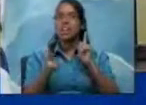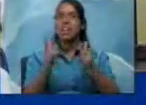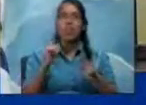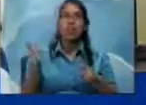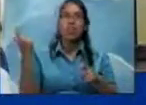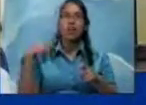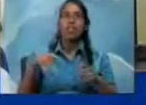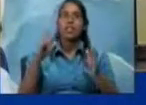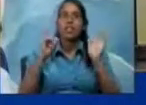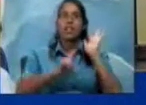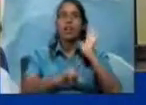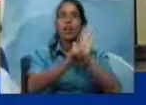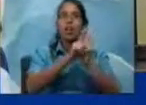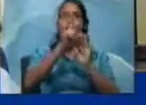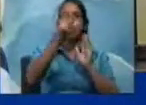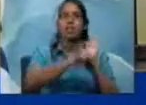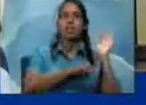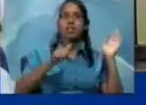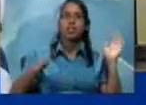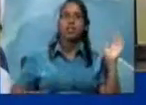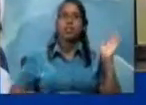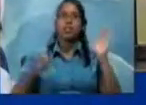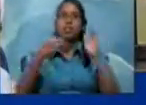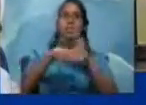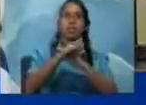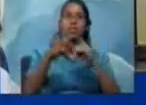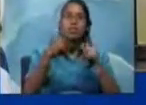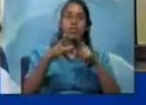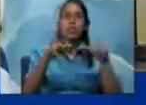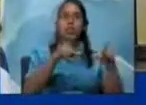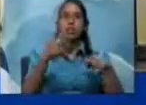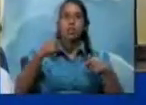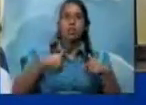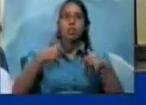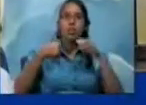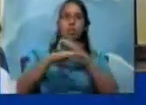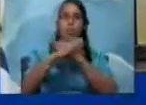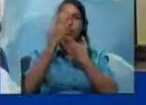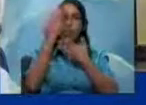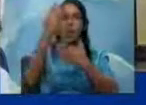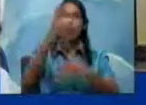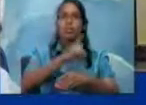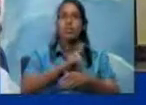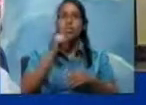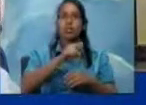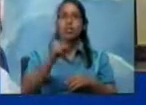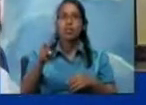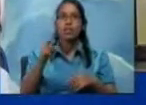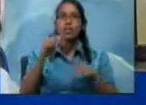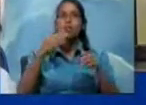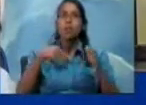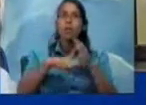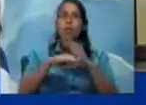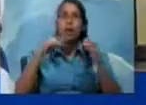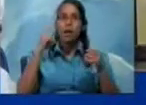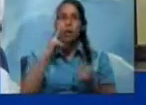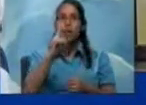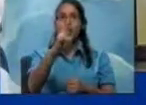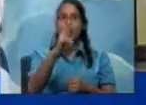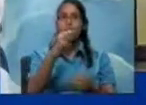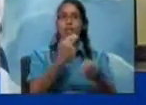orden del señor váyanse a Galilea que yo voy delante de ustedes y allí me van a ver